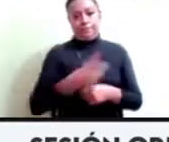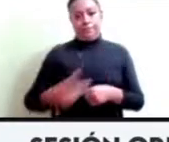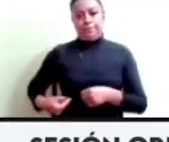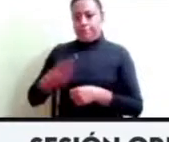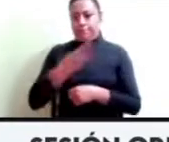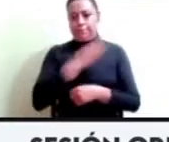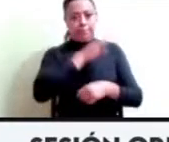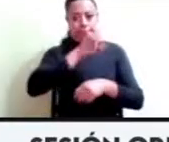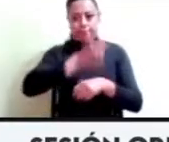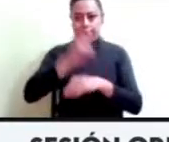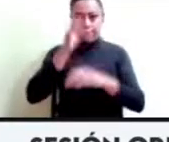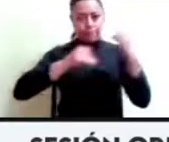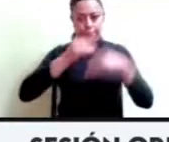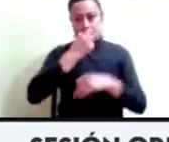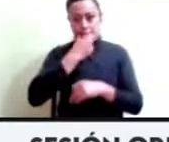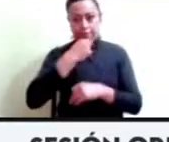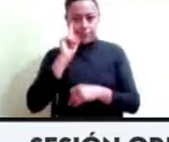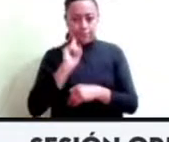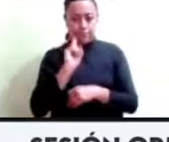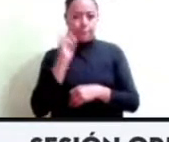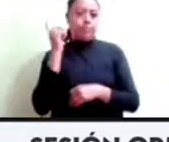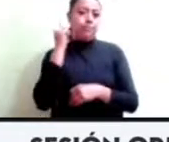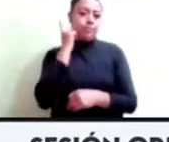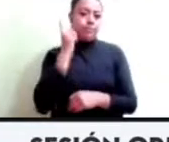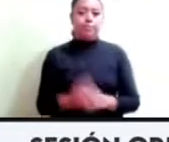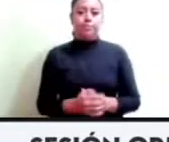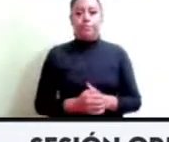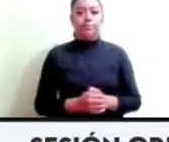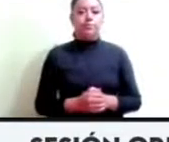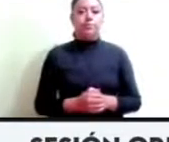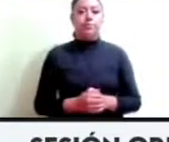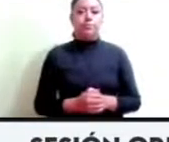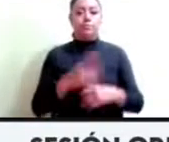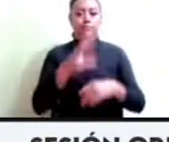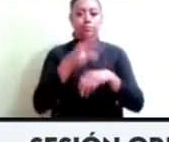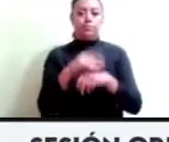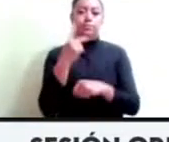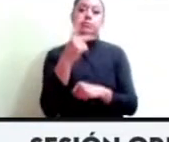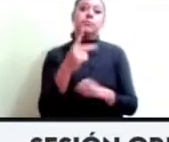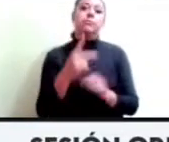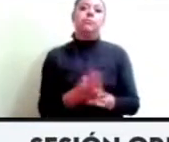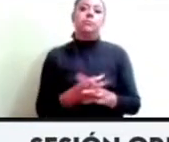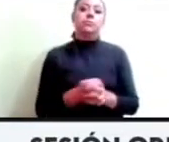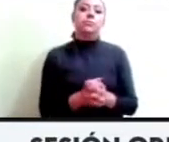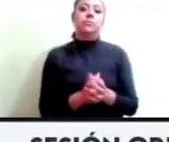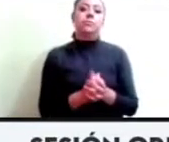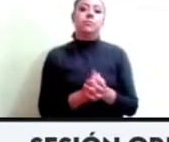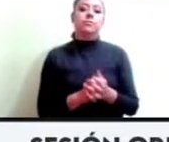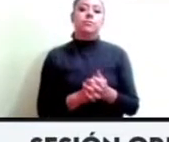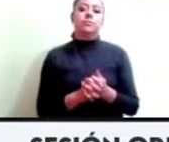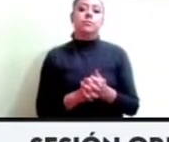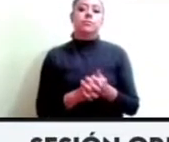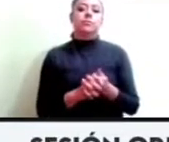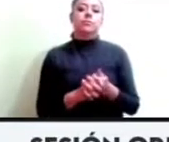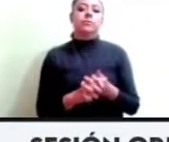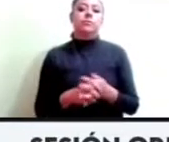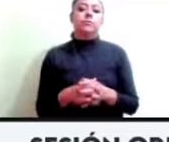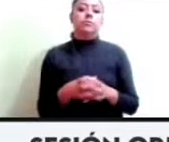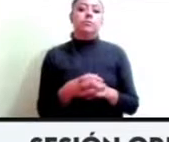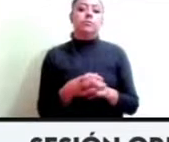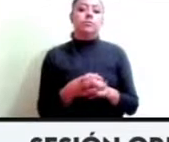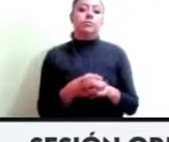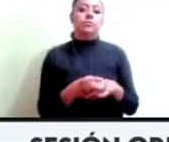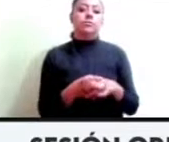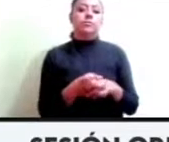los compañeros diputadas, diputados. Con su permiso. Adelante. Ante la actual situación por